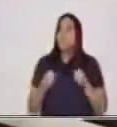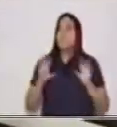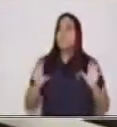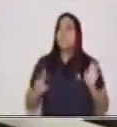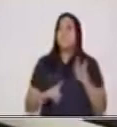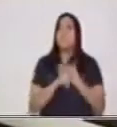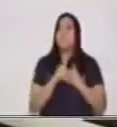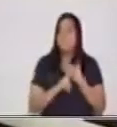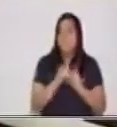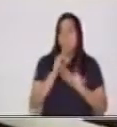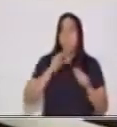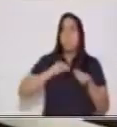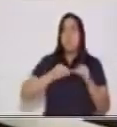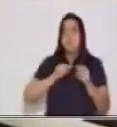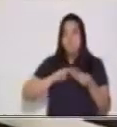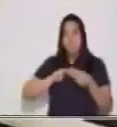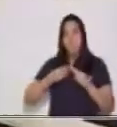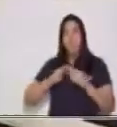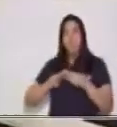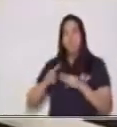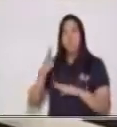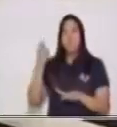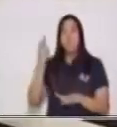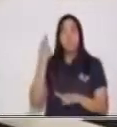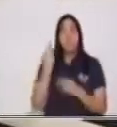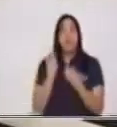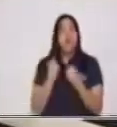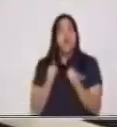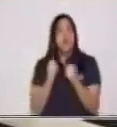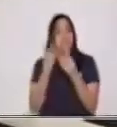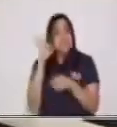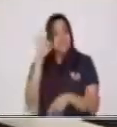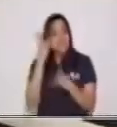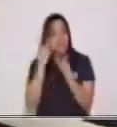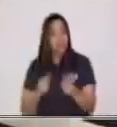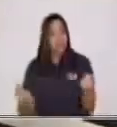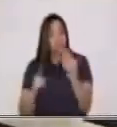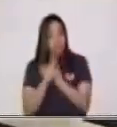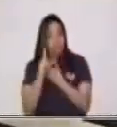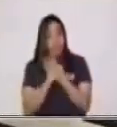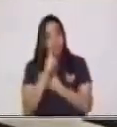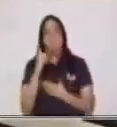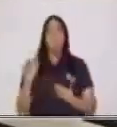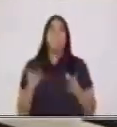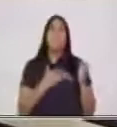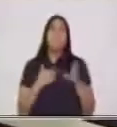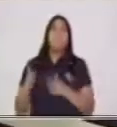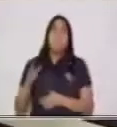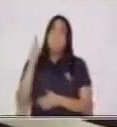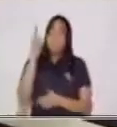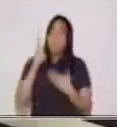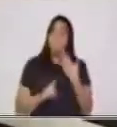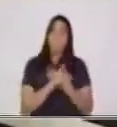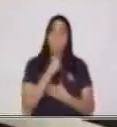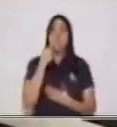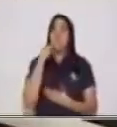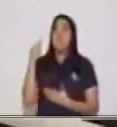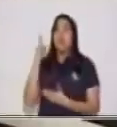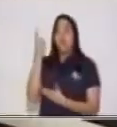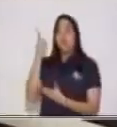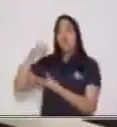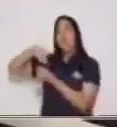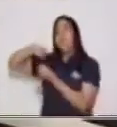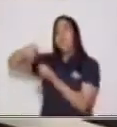tener que construir 3 ecuaciones y solucionarlo. El problema dice, una familia consta